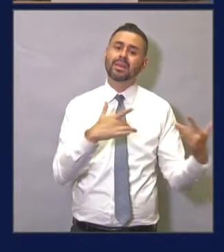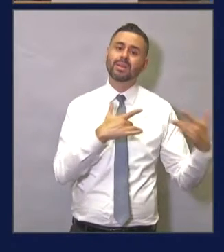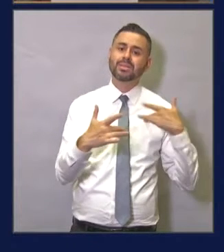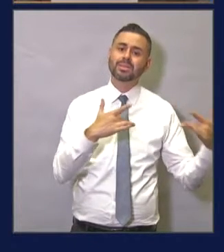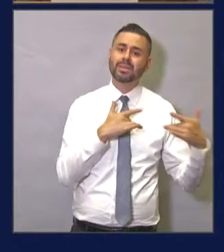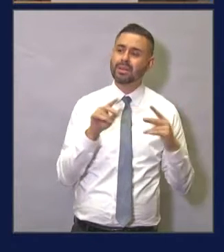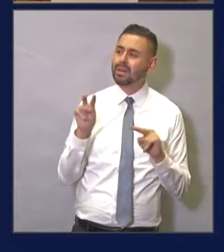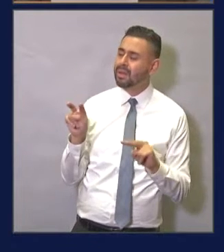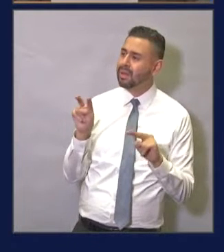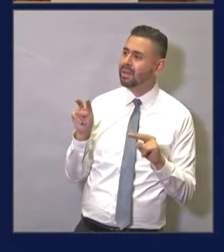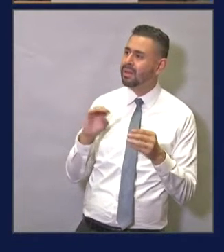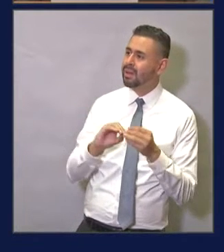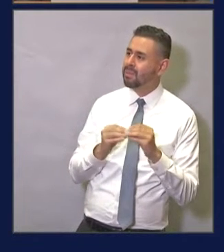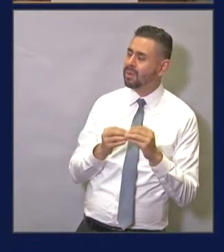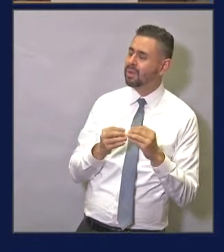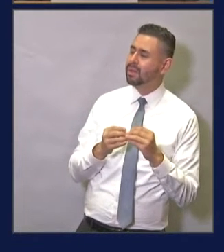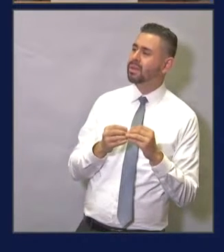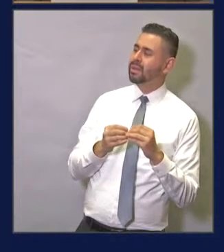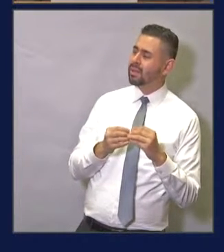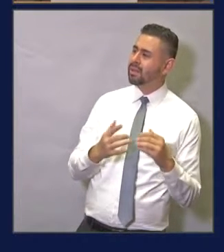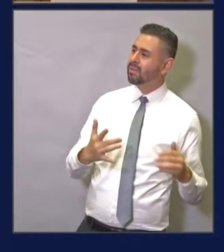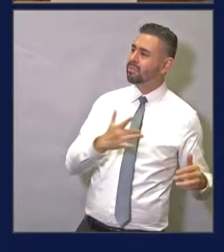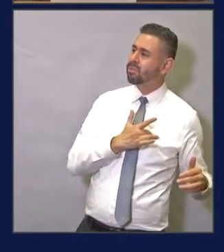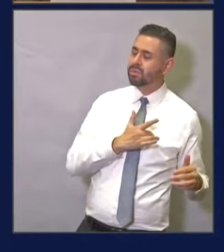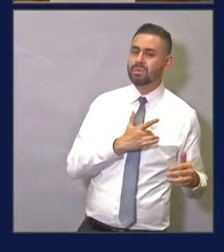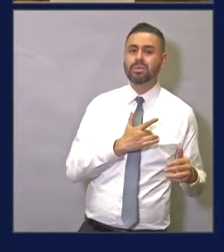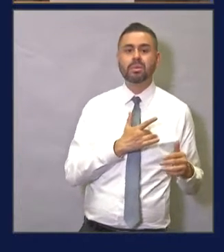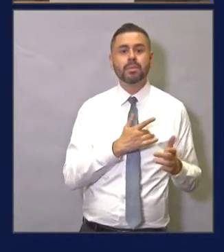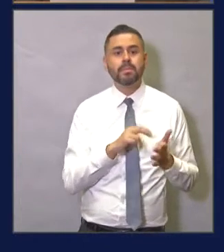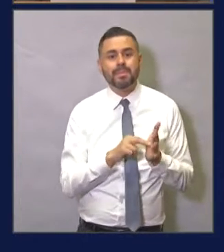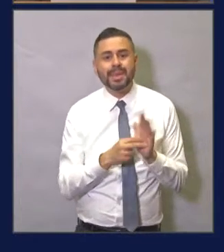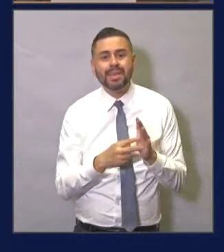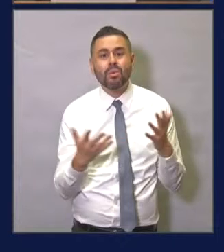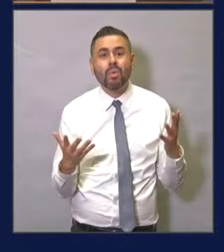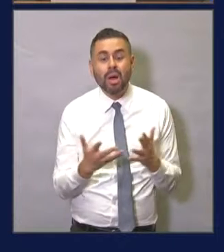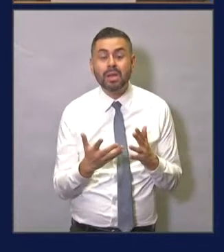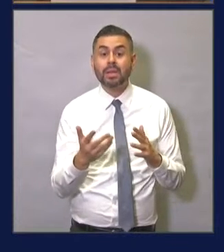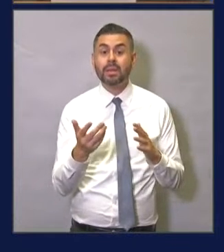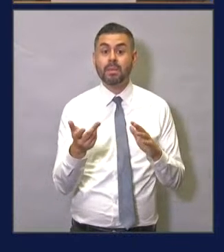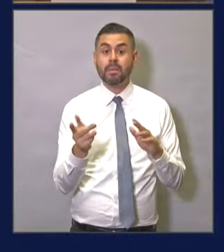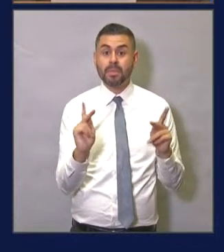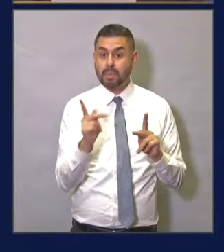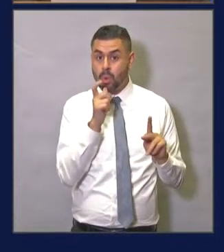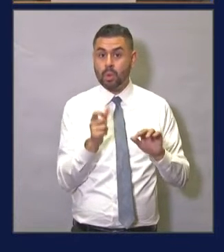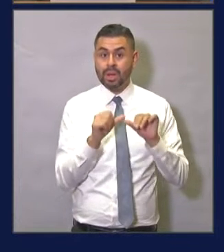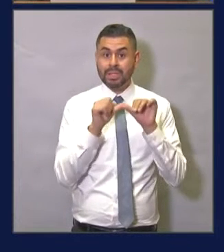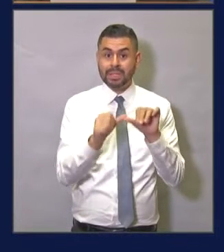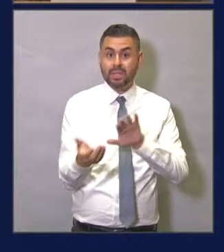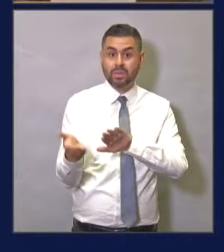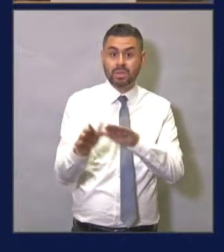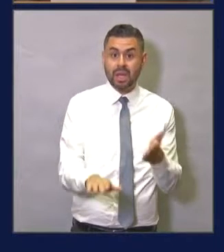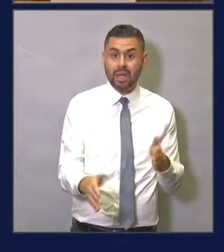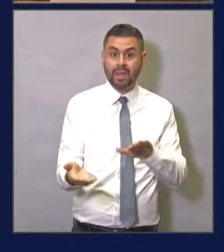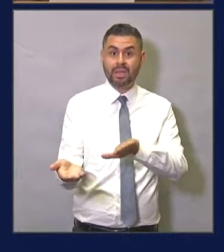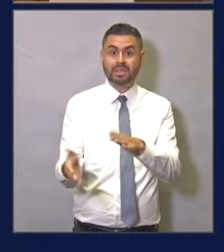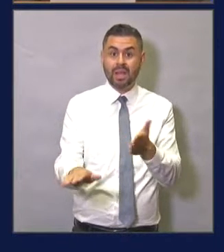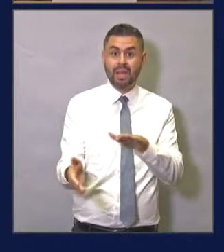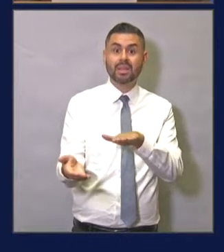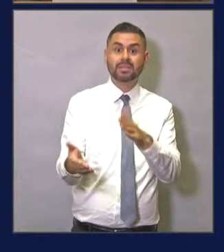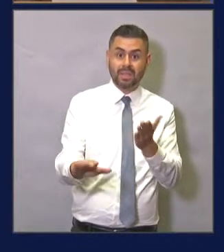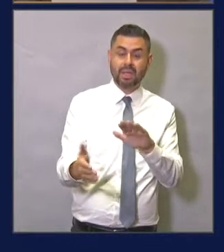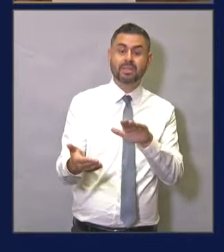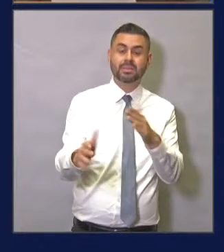por lo que esto probablemente significa. Es decir, la cantidad de fallecimientos que continuaremos viendo a medida que